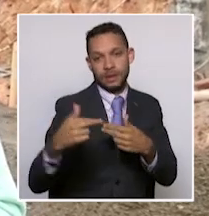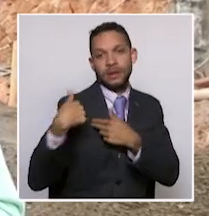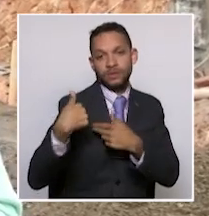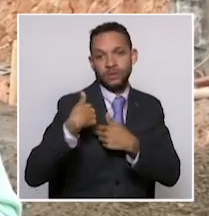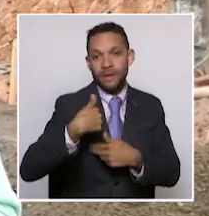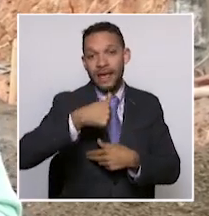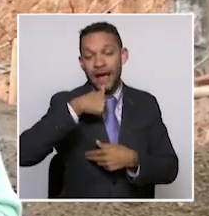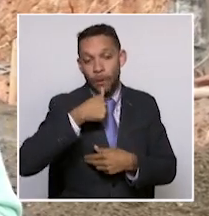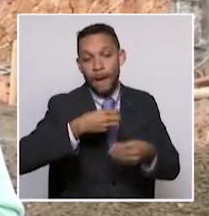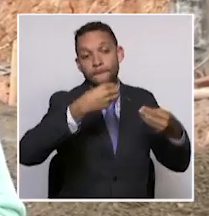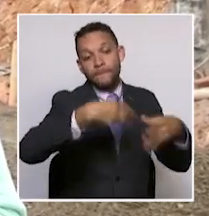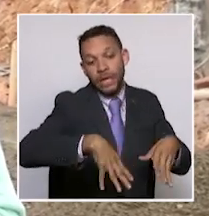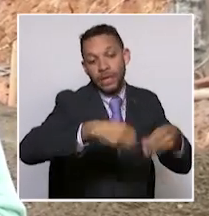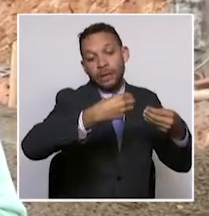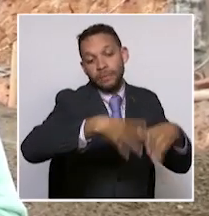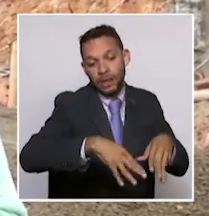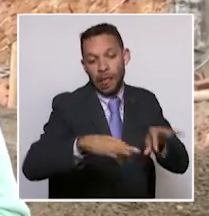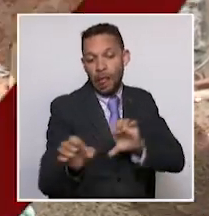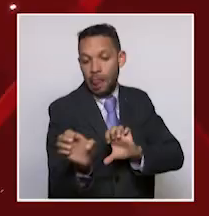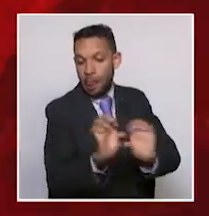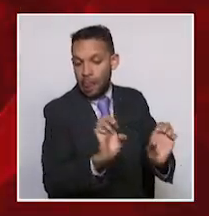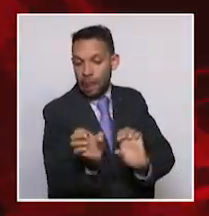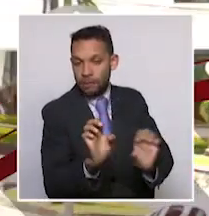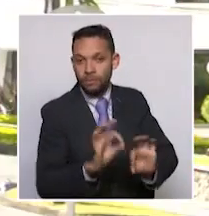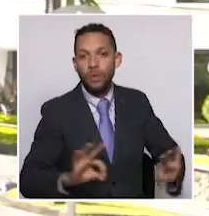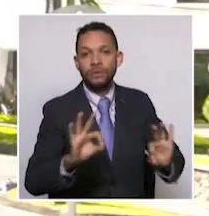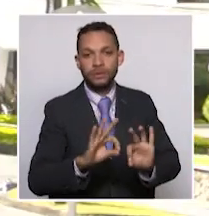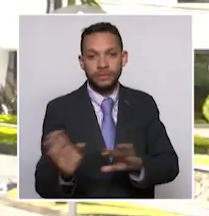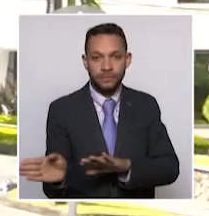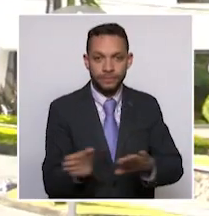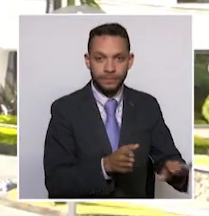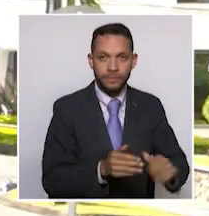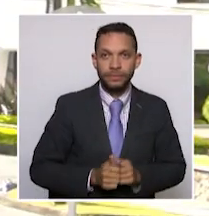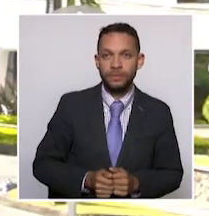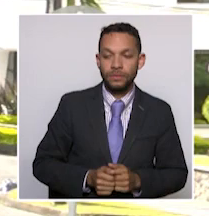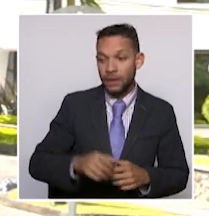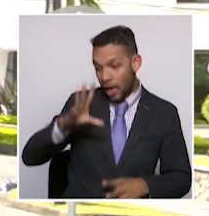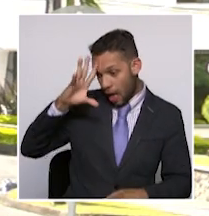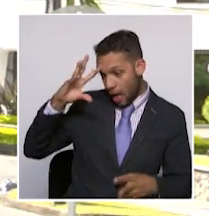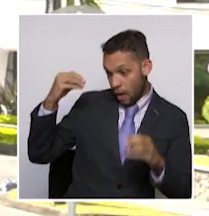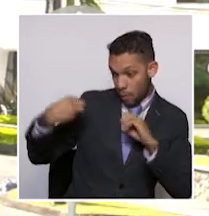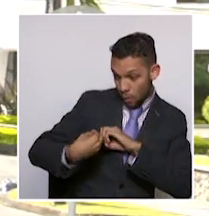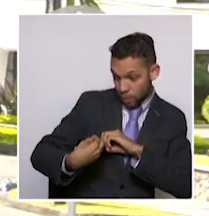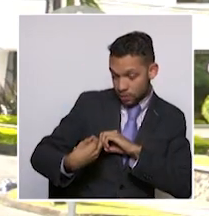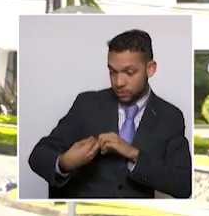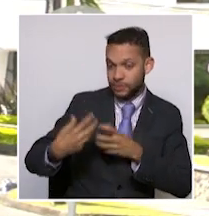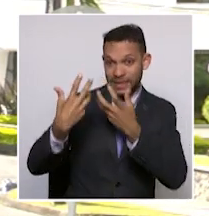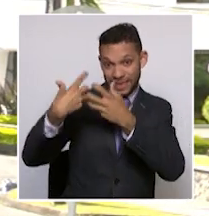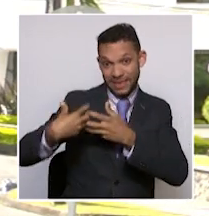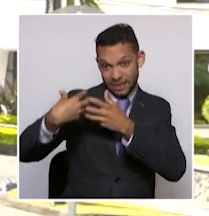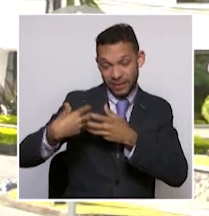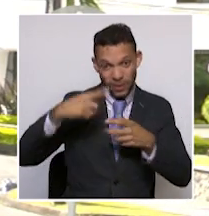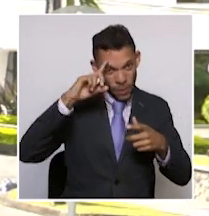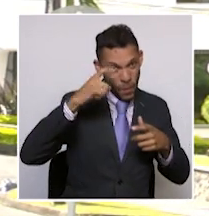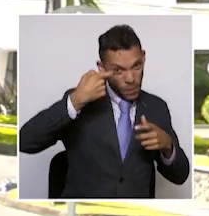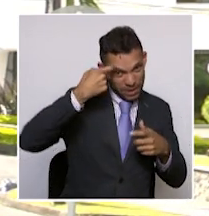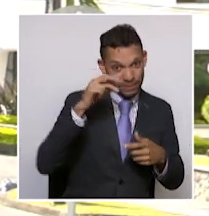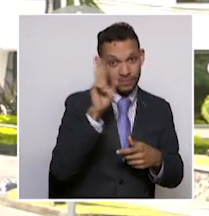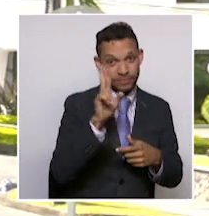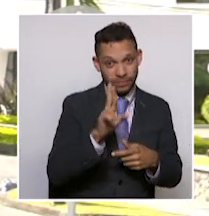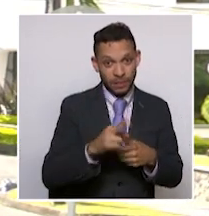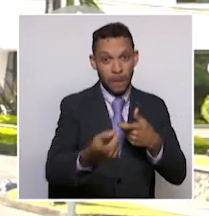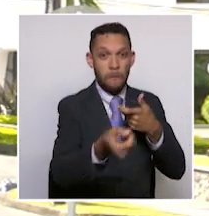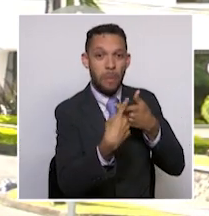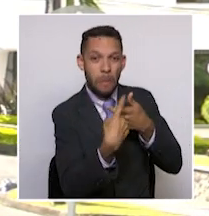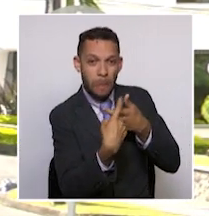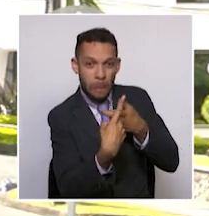agua para así evitar cortes. Convenio entre la Agencia Nacional de Empleo y la Gobernación de Risaralda busca la generación de